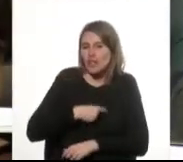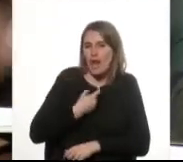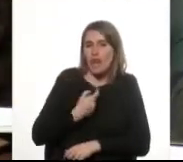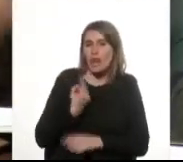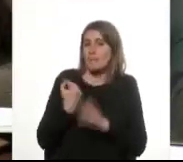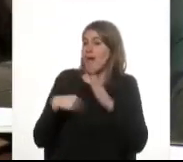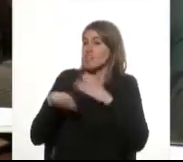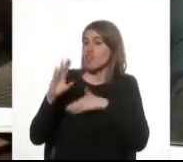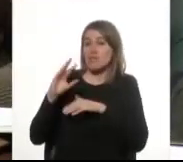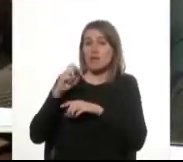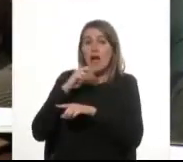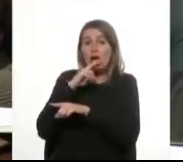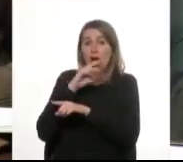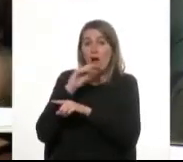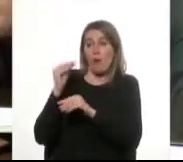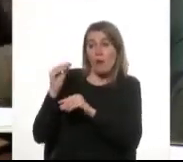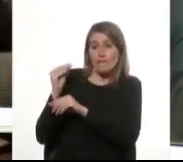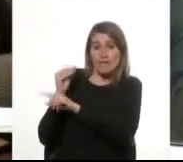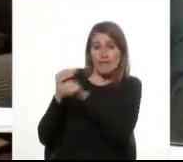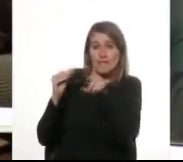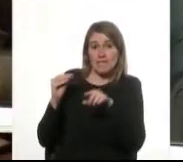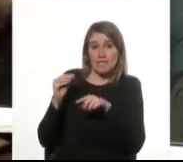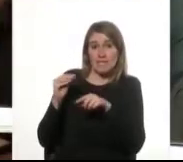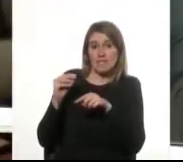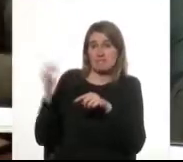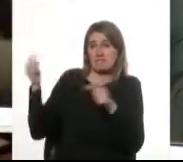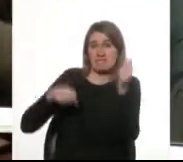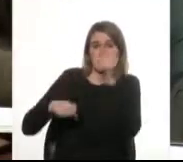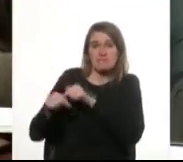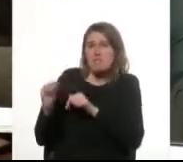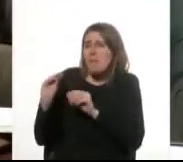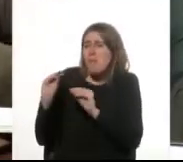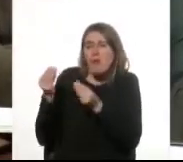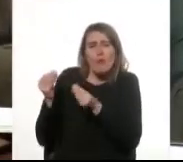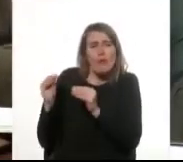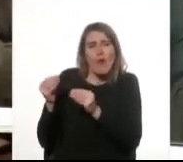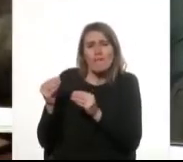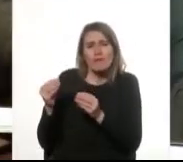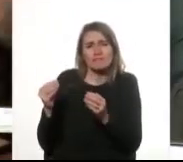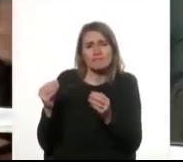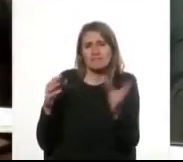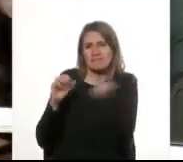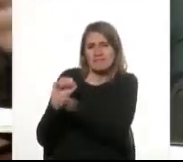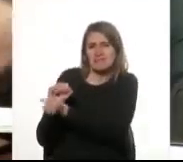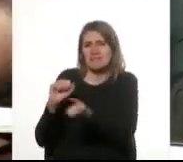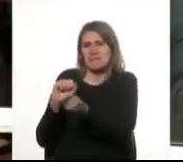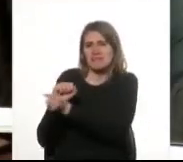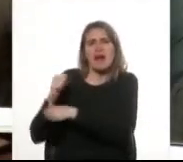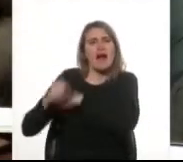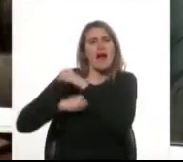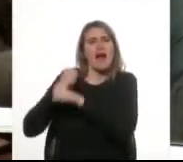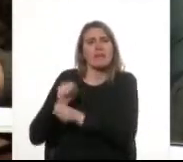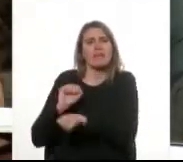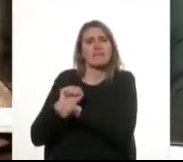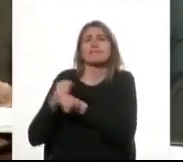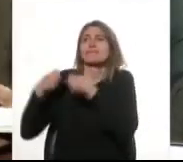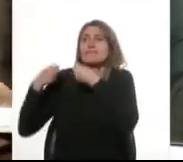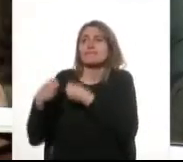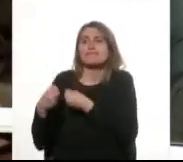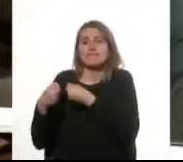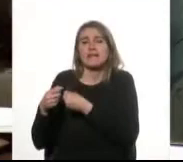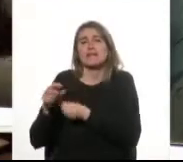de muchachos que cayeron jovencitos y pasaron años en la cárcel y